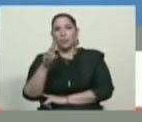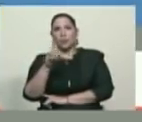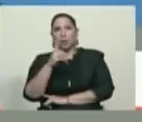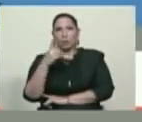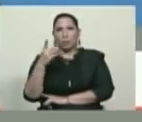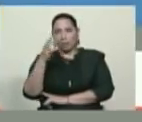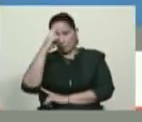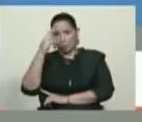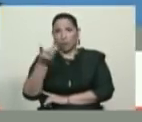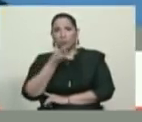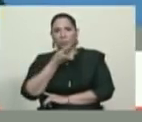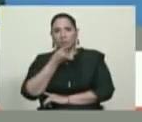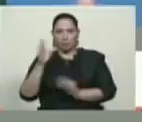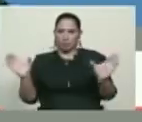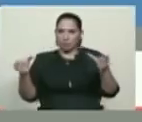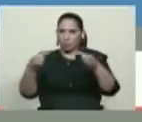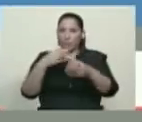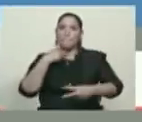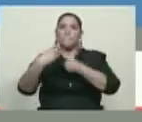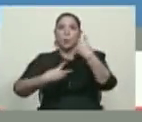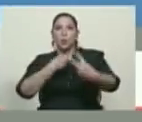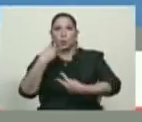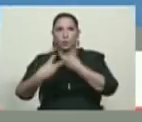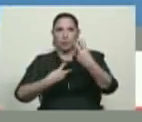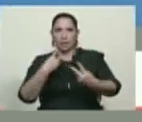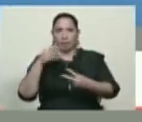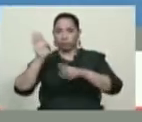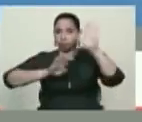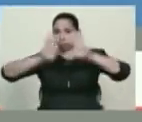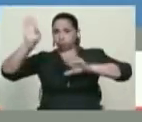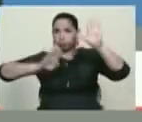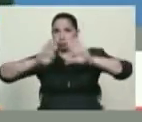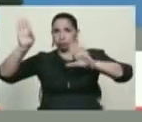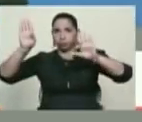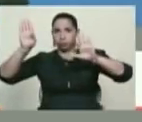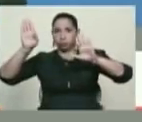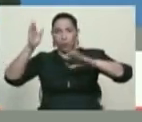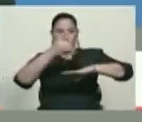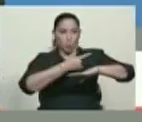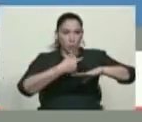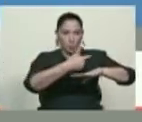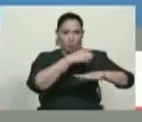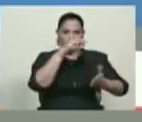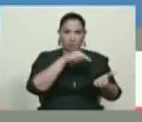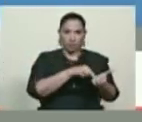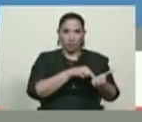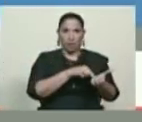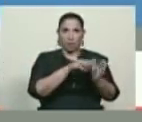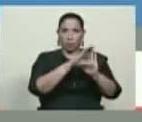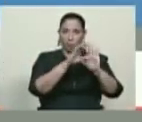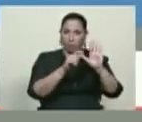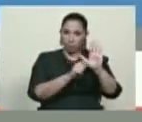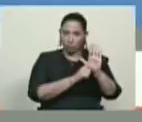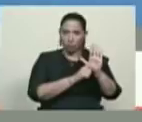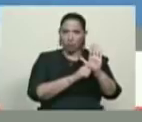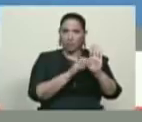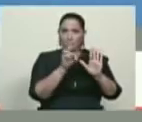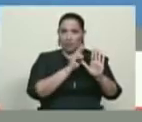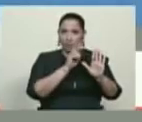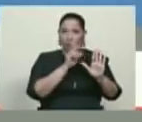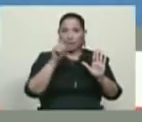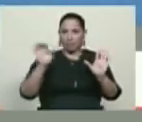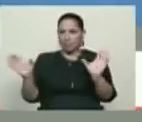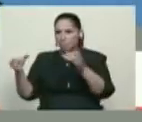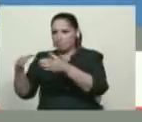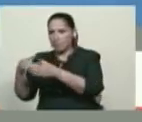reunidas los voceros y voceras de las delegaciones, tanto del gobierno constitucional de Venezuela como de la